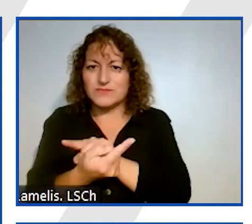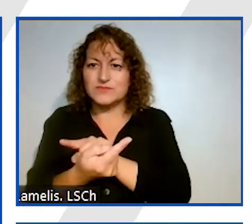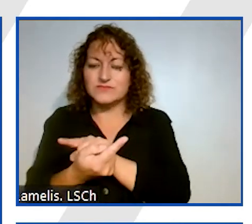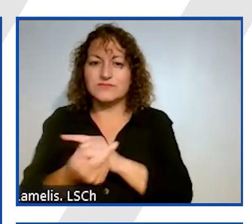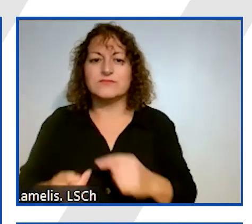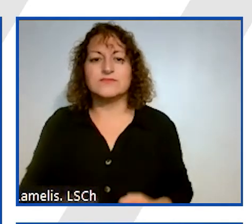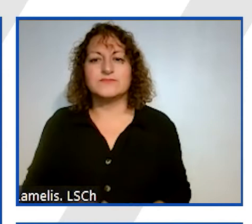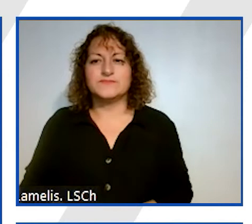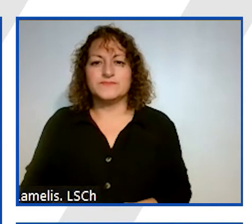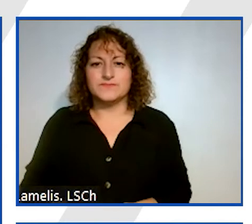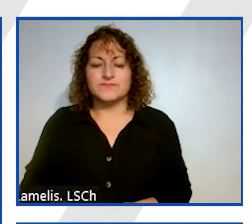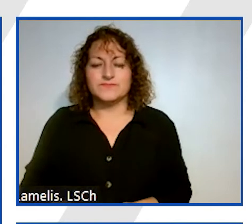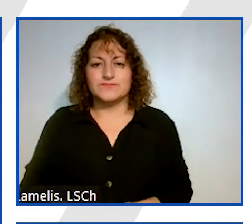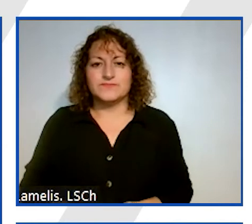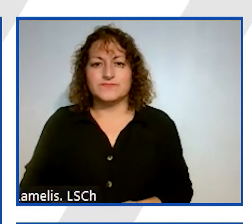Y entre